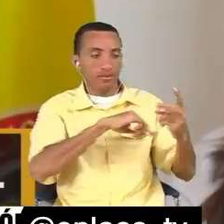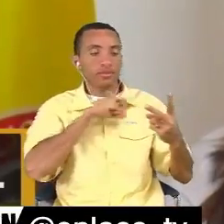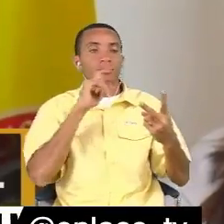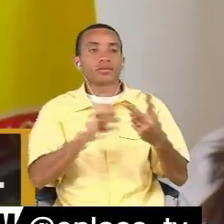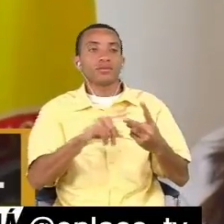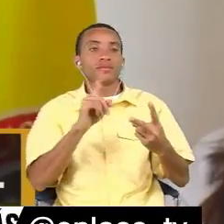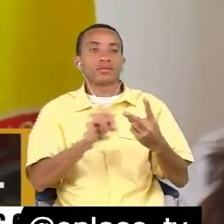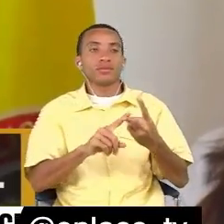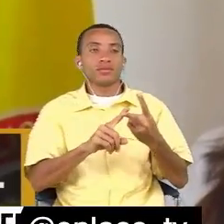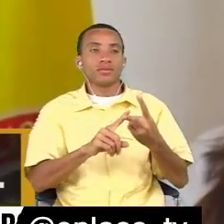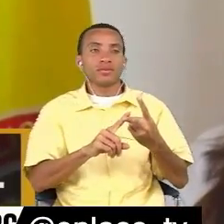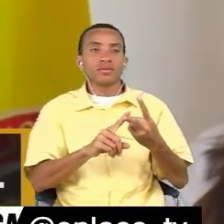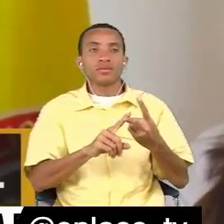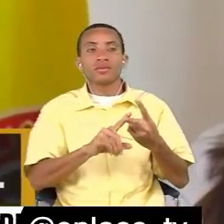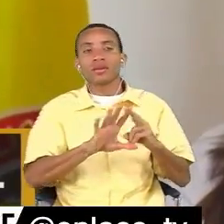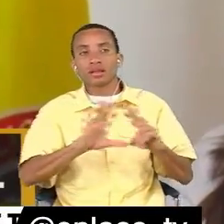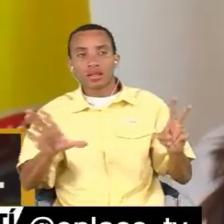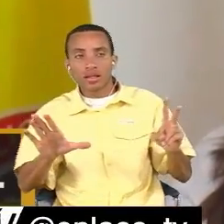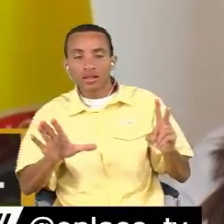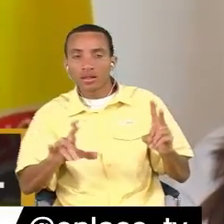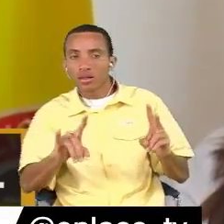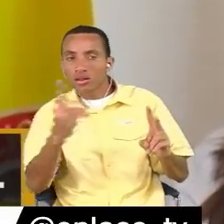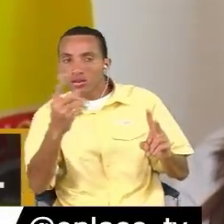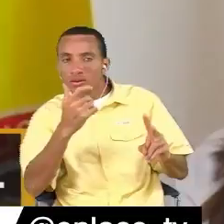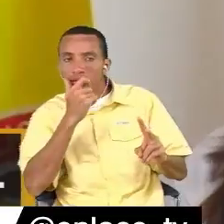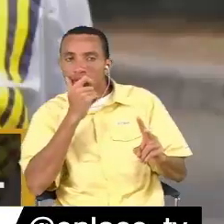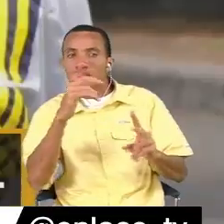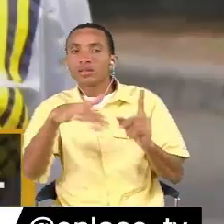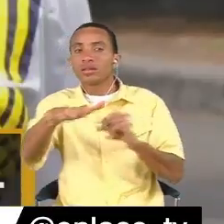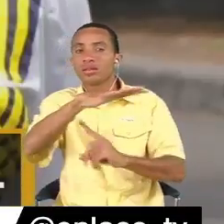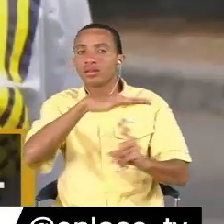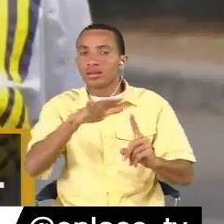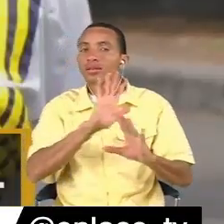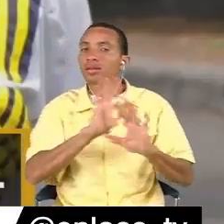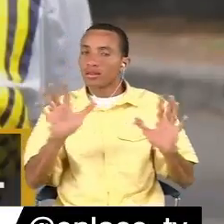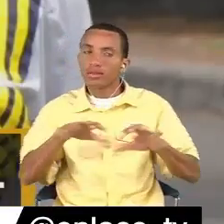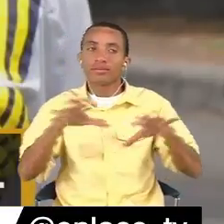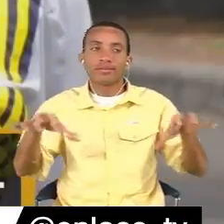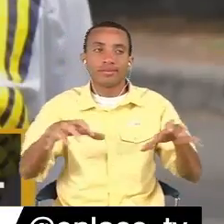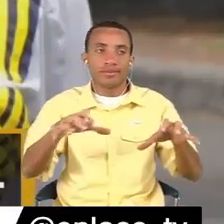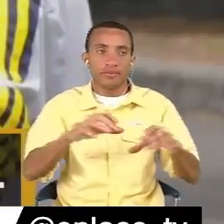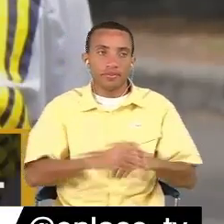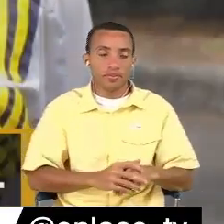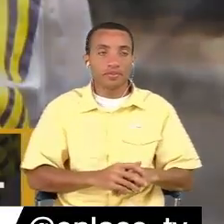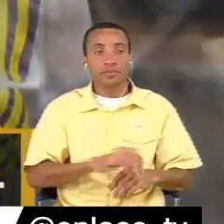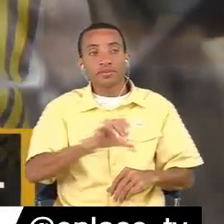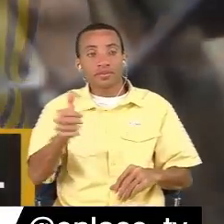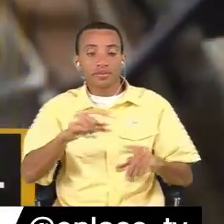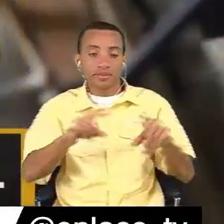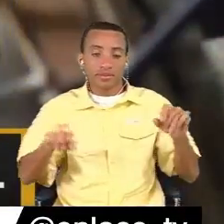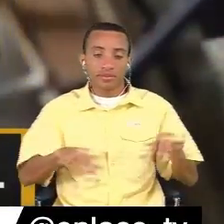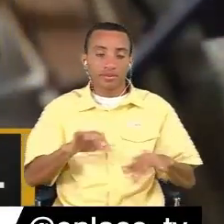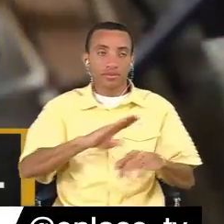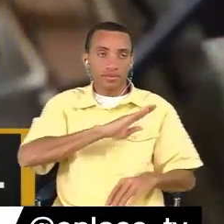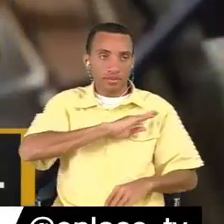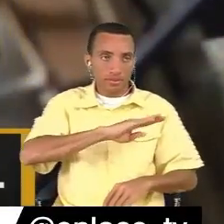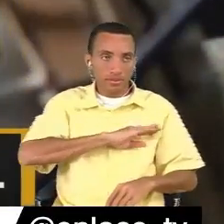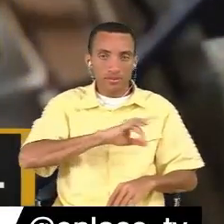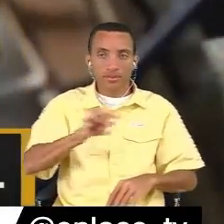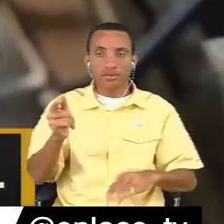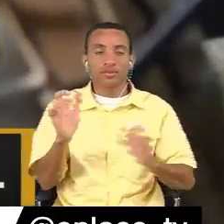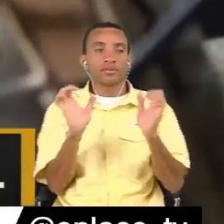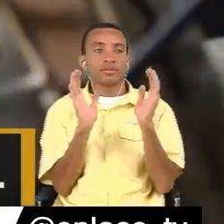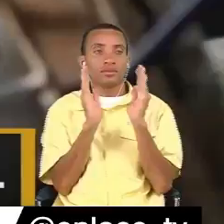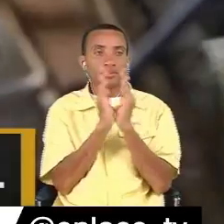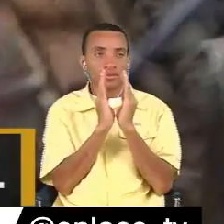de actuaciones ya reactivas frente a casos particulares. Las secretarías de la alcaldía, junto a entidades como el Instituto Colombiano de